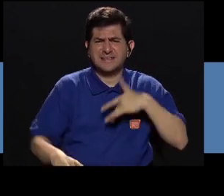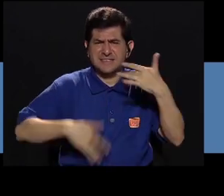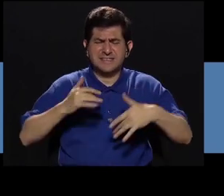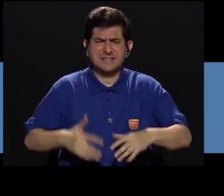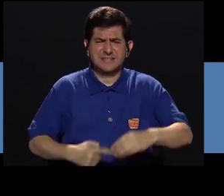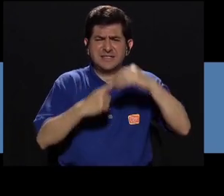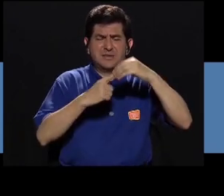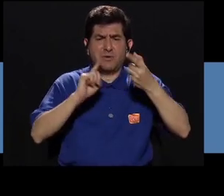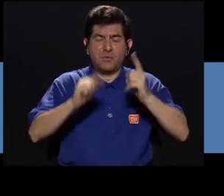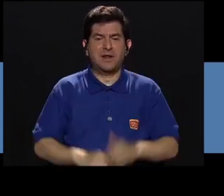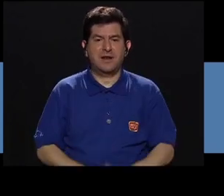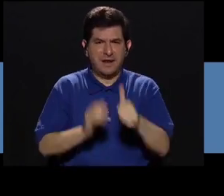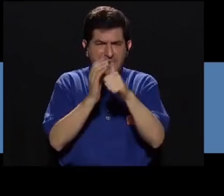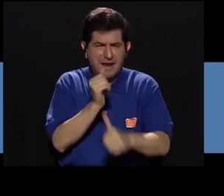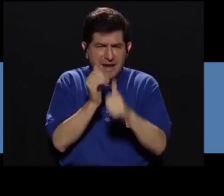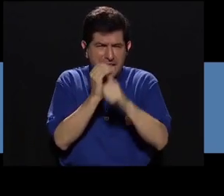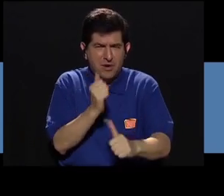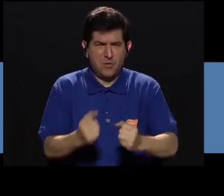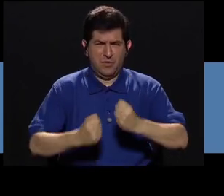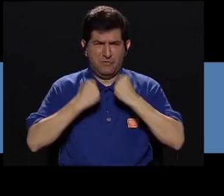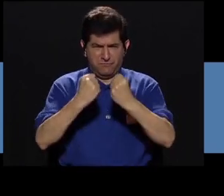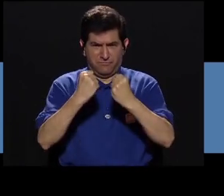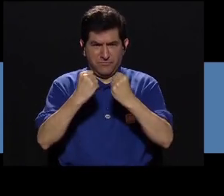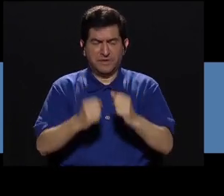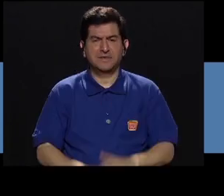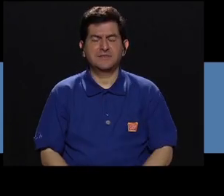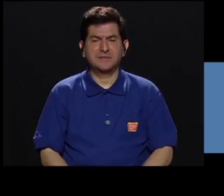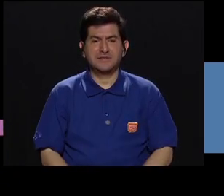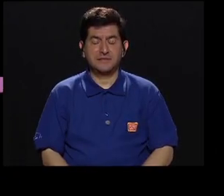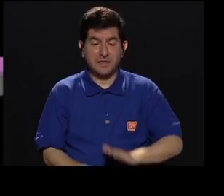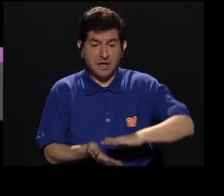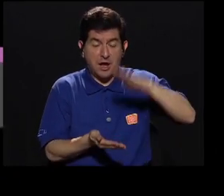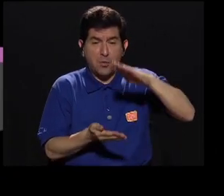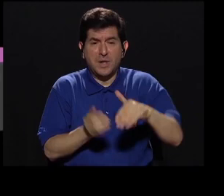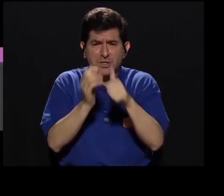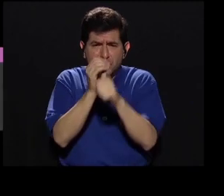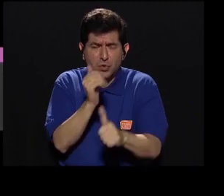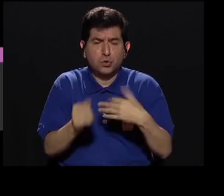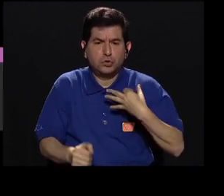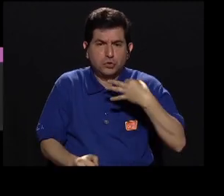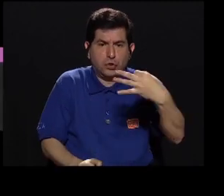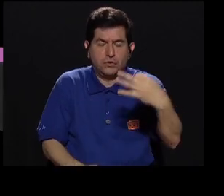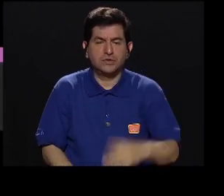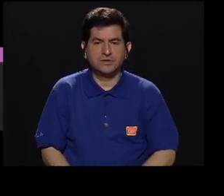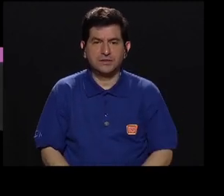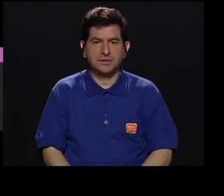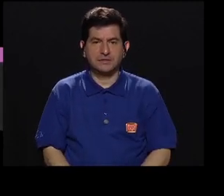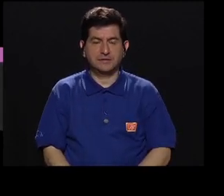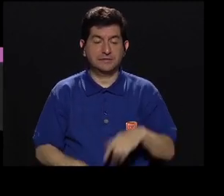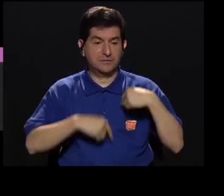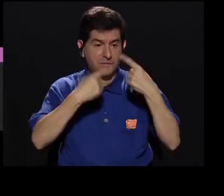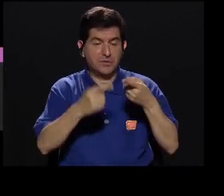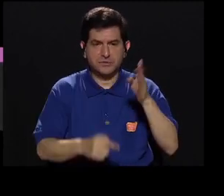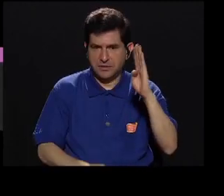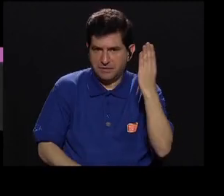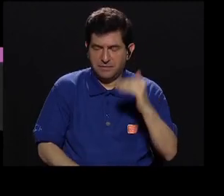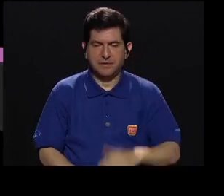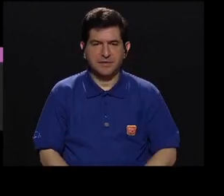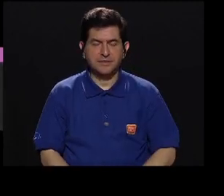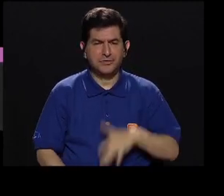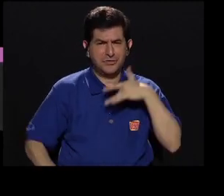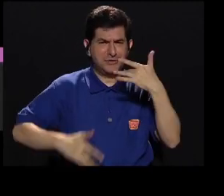siento la diarrea aguda fundamentalmente es de aumento las deposiciones diarias de la frecuencia para ir al baño